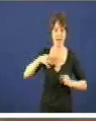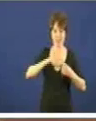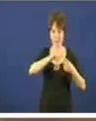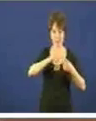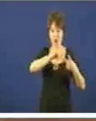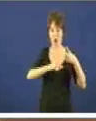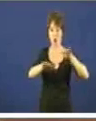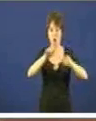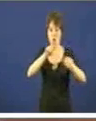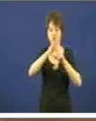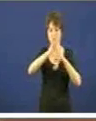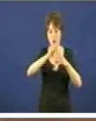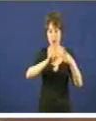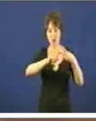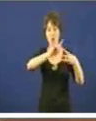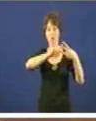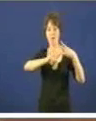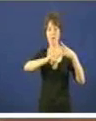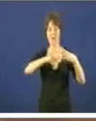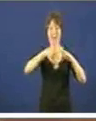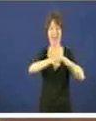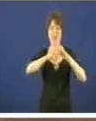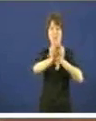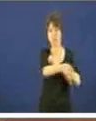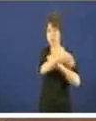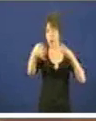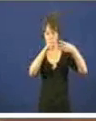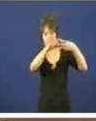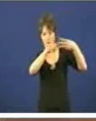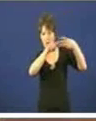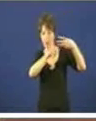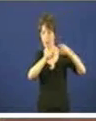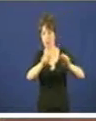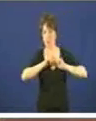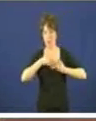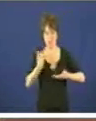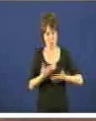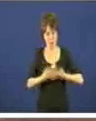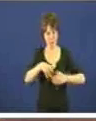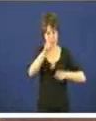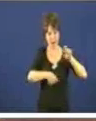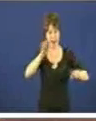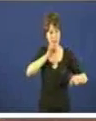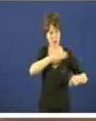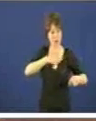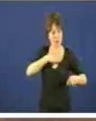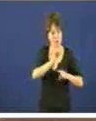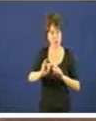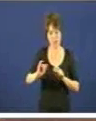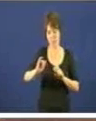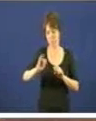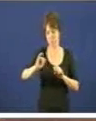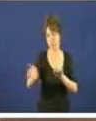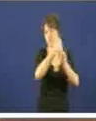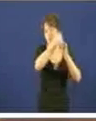concurso eólico e a xestión austera e eficiente mostran que os galegos queremos volver a falar hoxe de recuperar e consolidar a nosa